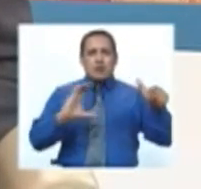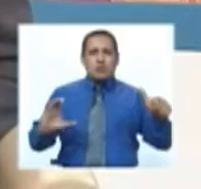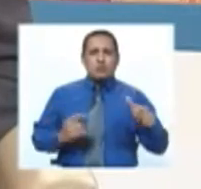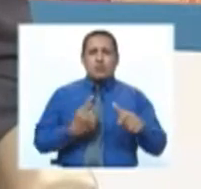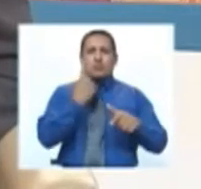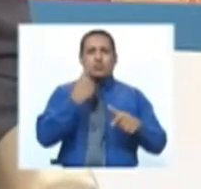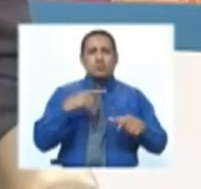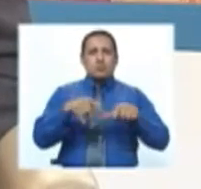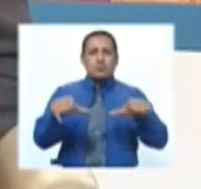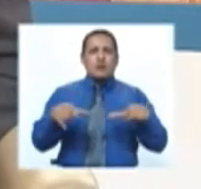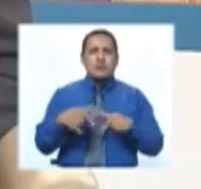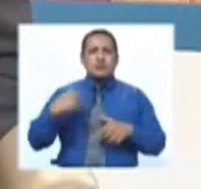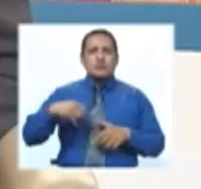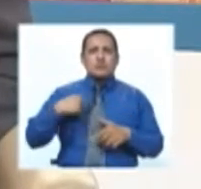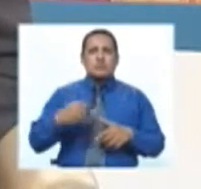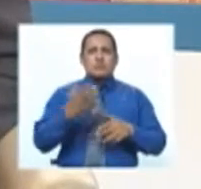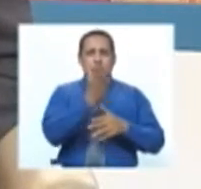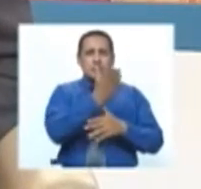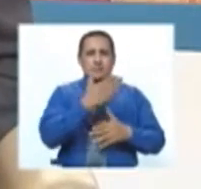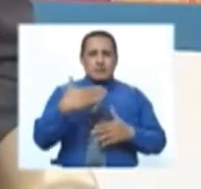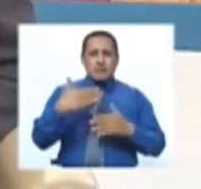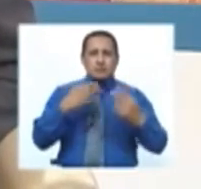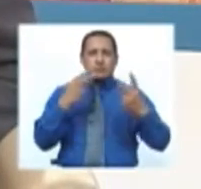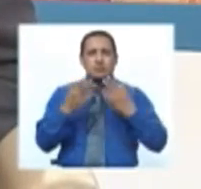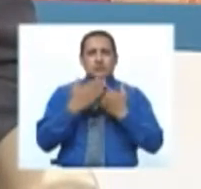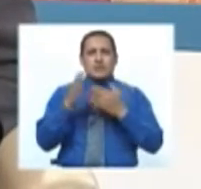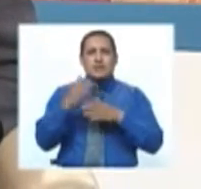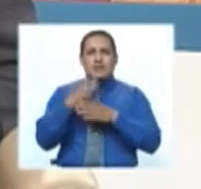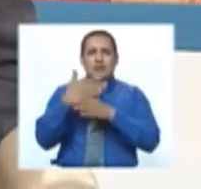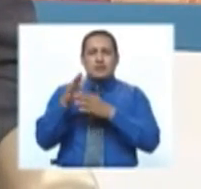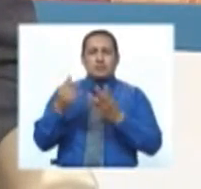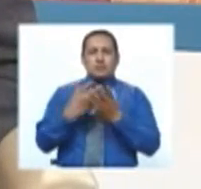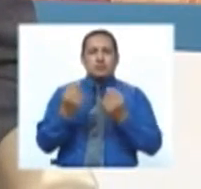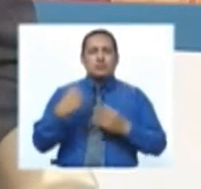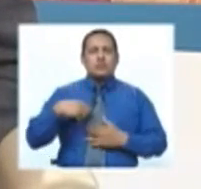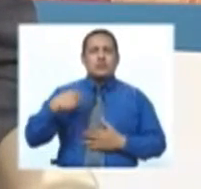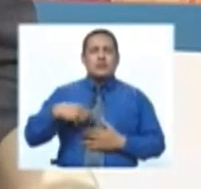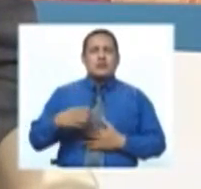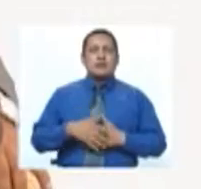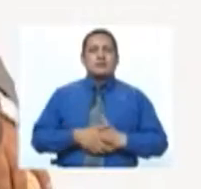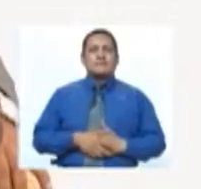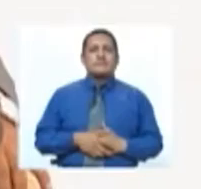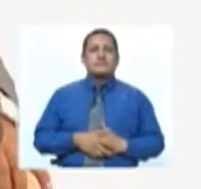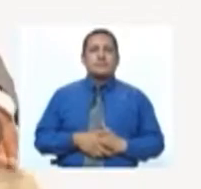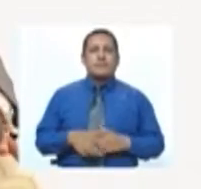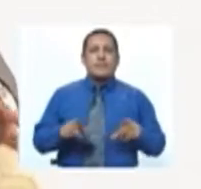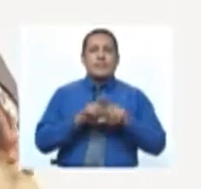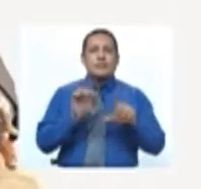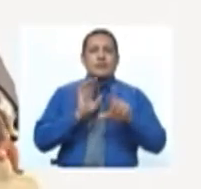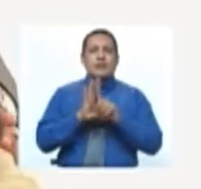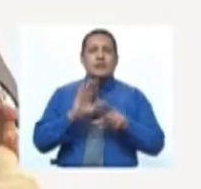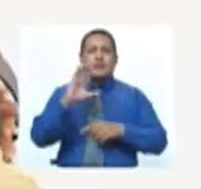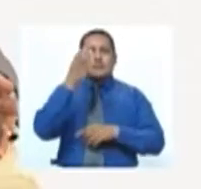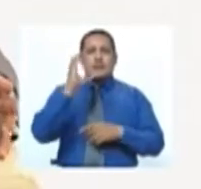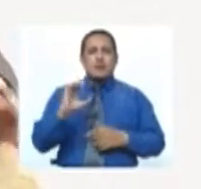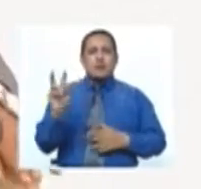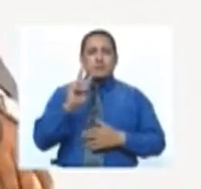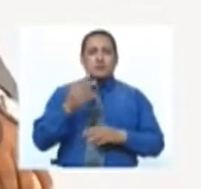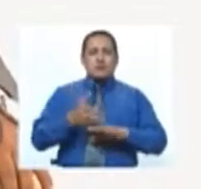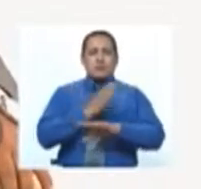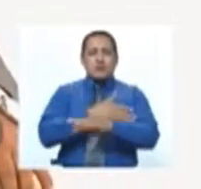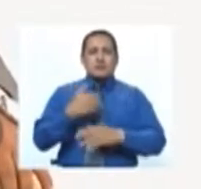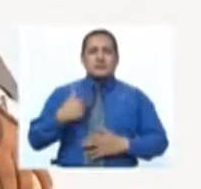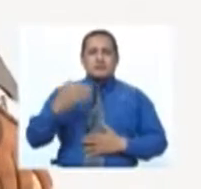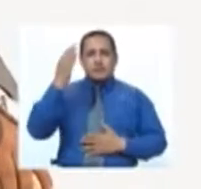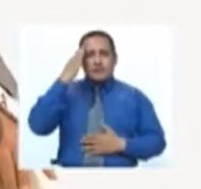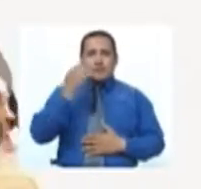solo municipio, ¿no? Dado que es transversal o participan de él varias municipalidades. Así es. La Ley de la Costa Verde, como